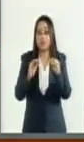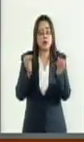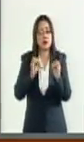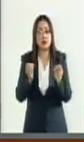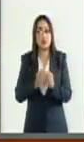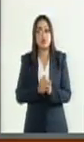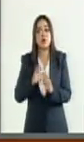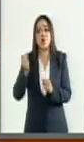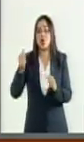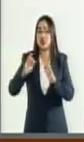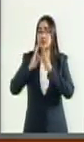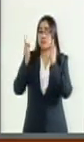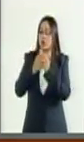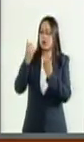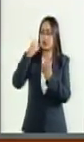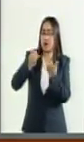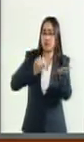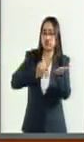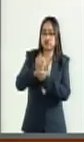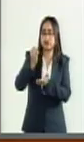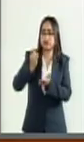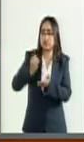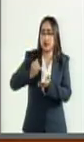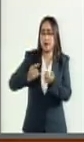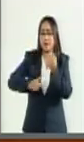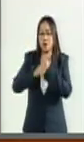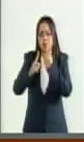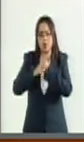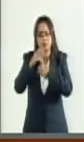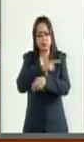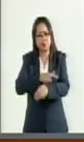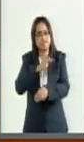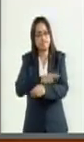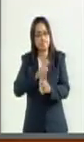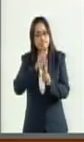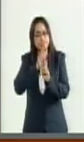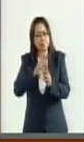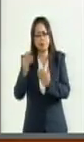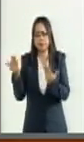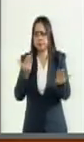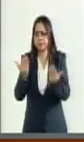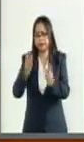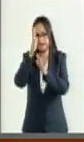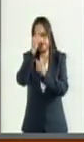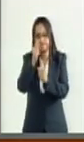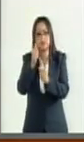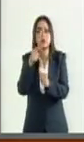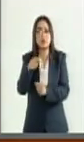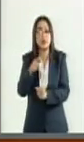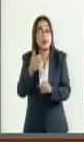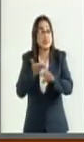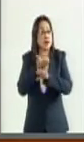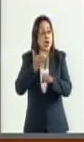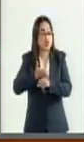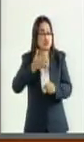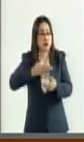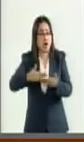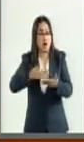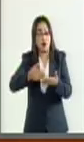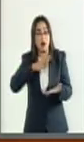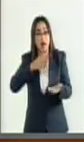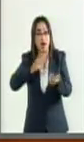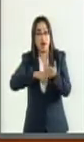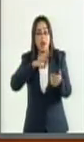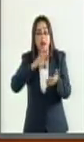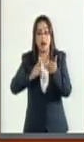mecanismos alternativos de solución de controversias, las entidades federativas que actualmente cuentan con leyes